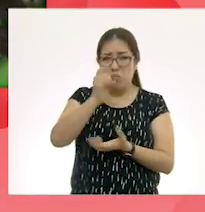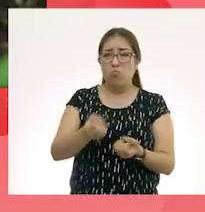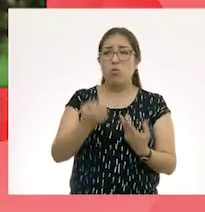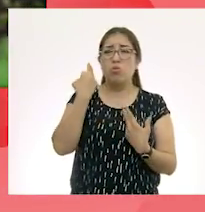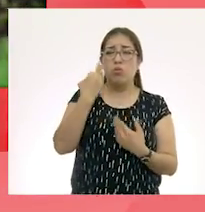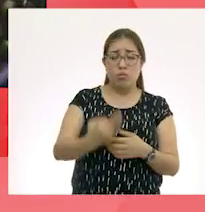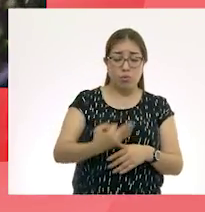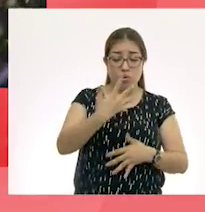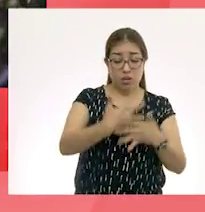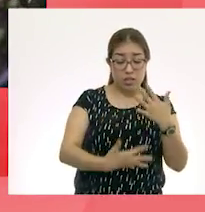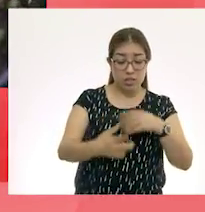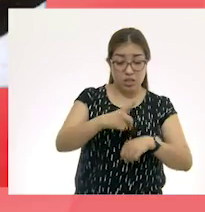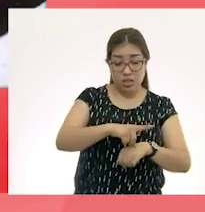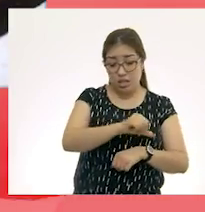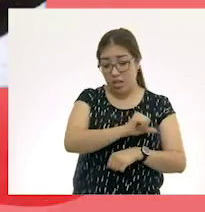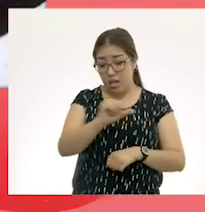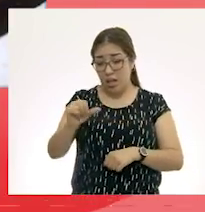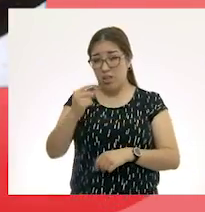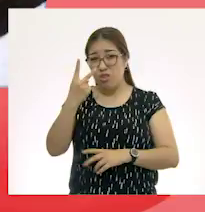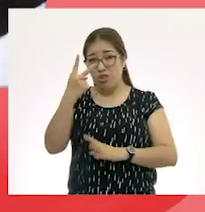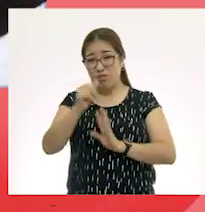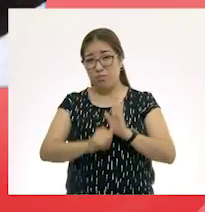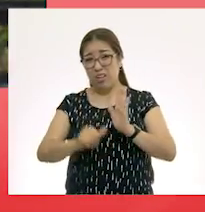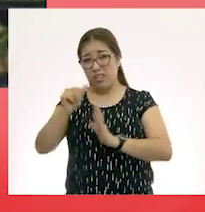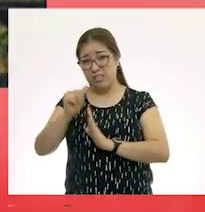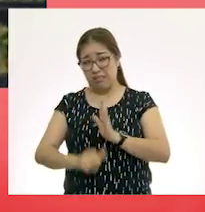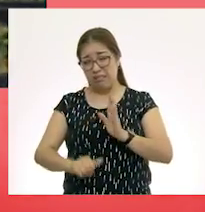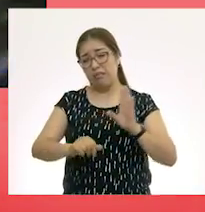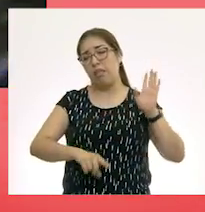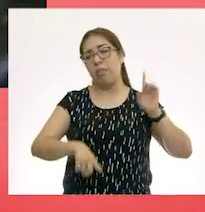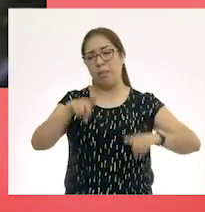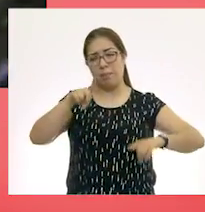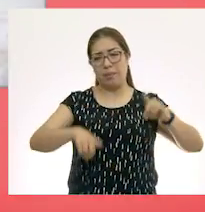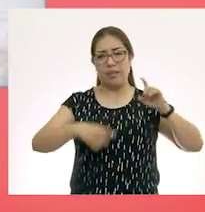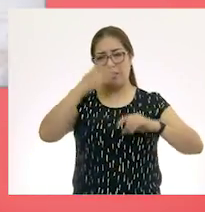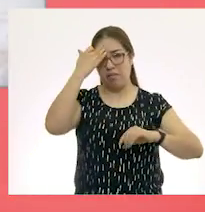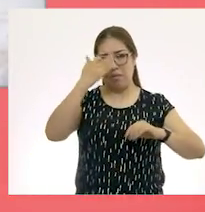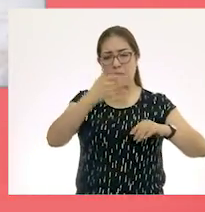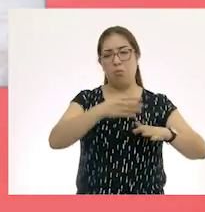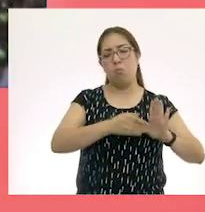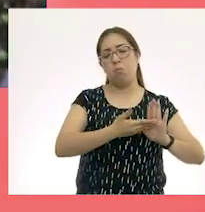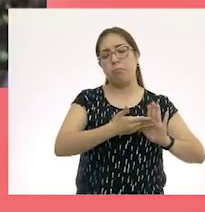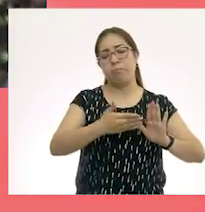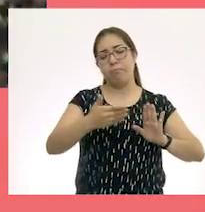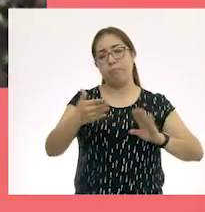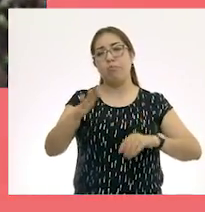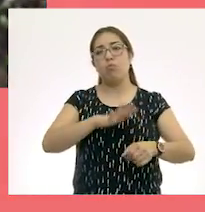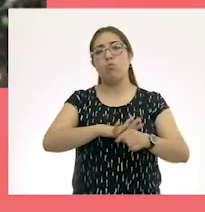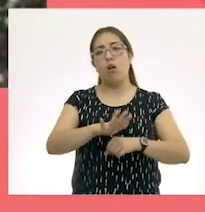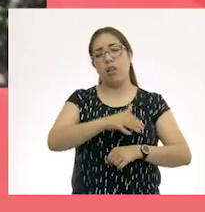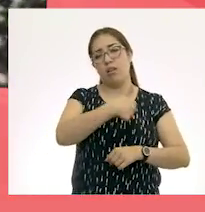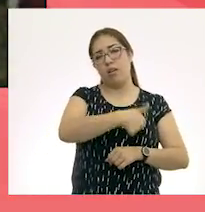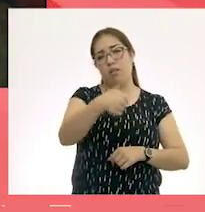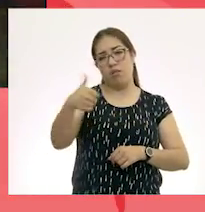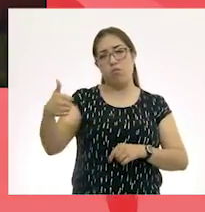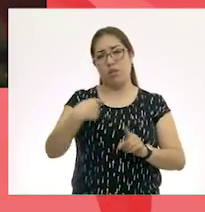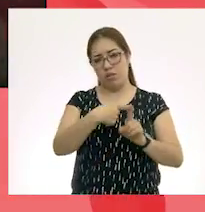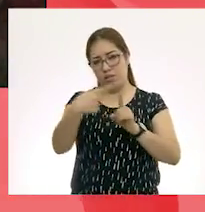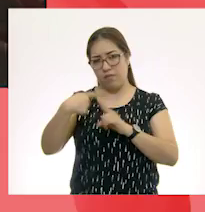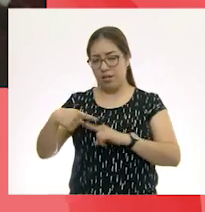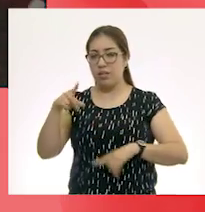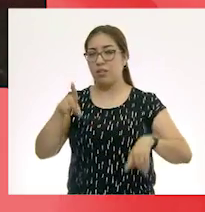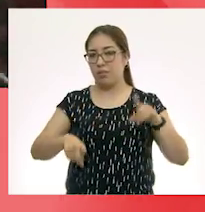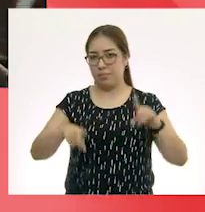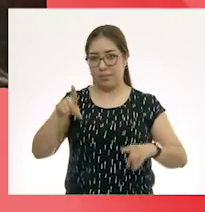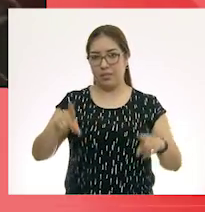a 2 meses la especie más tardada. Todo esto va a depender de la especie que estemos sembrando.